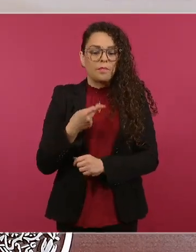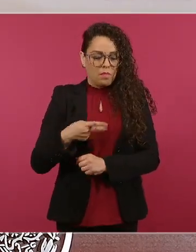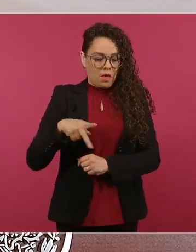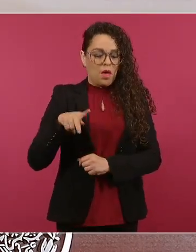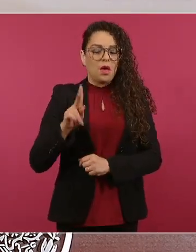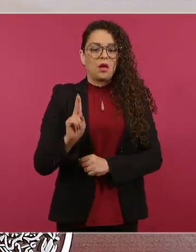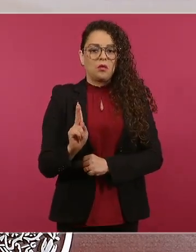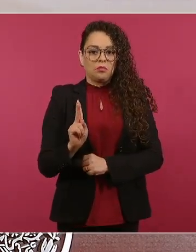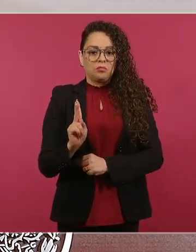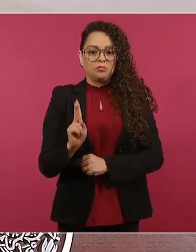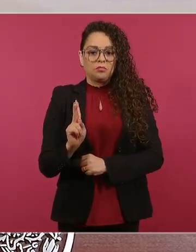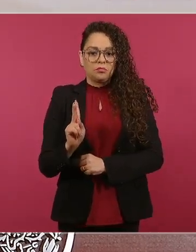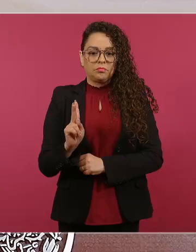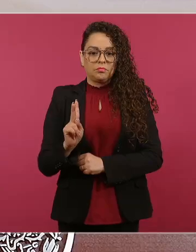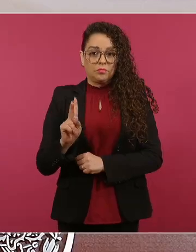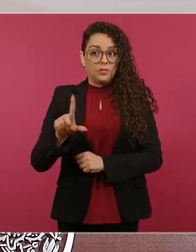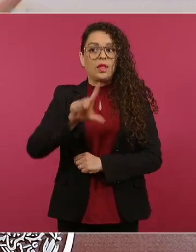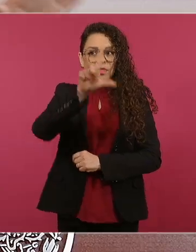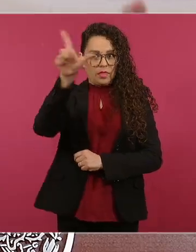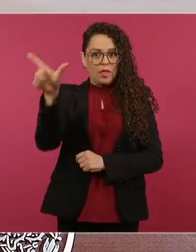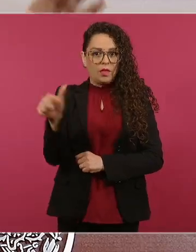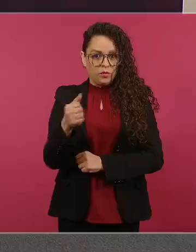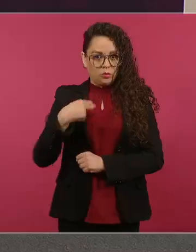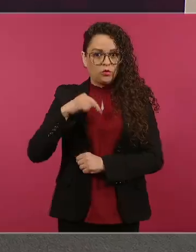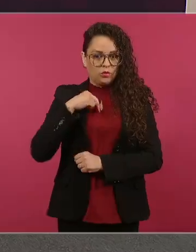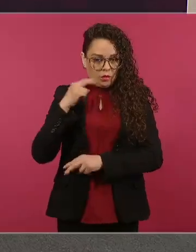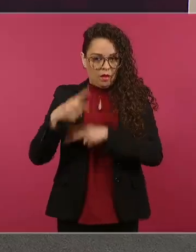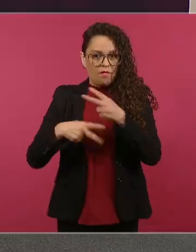y en su momento lo vamos a hacer, estamos